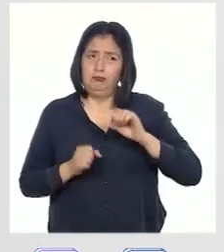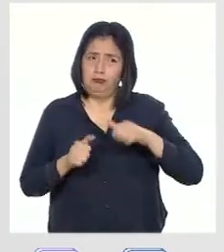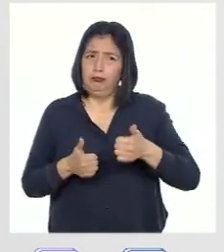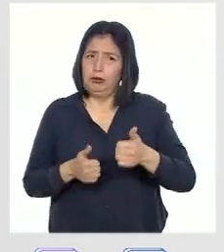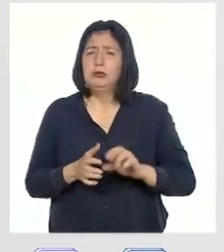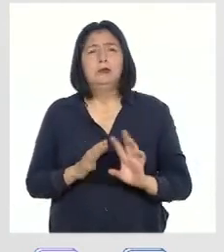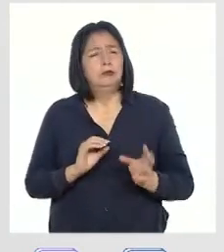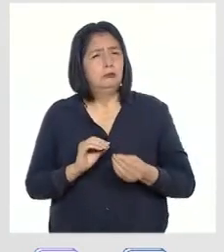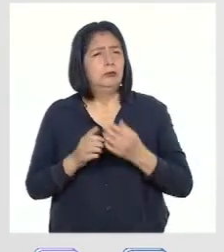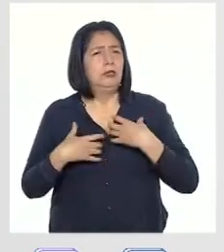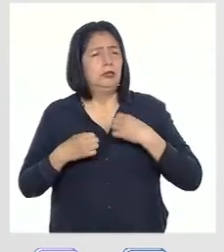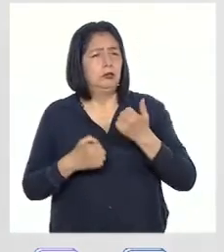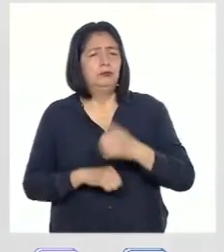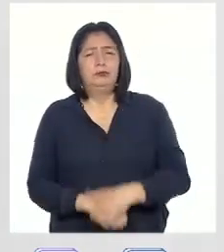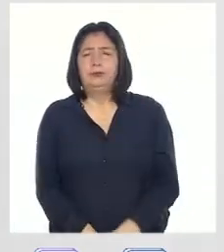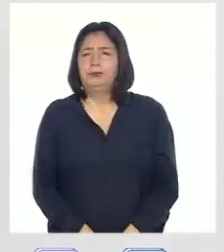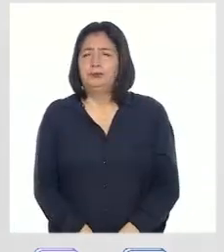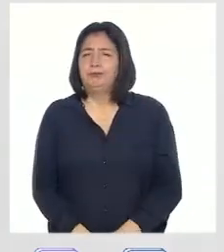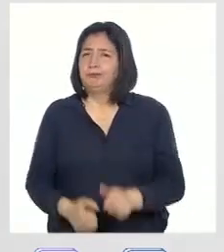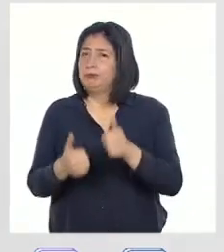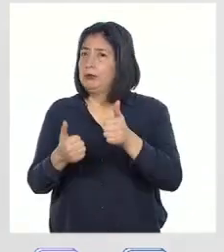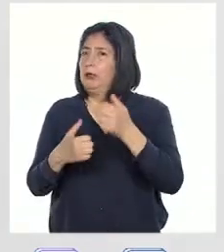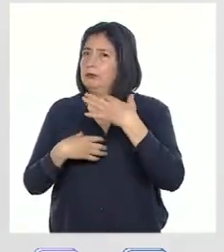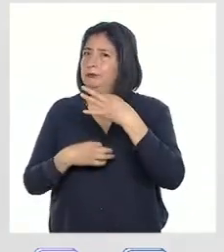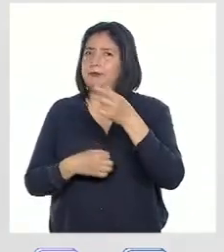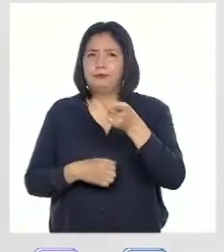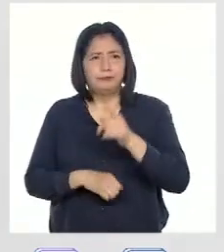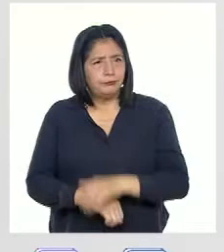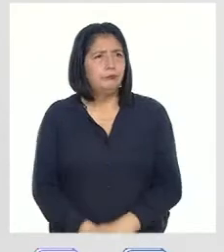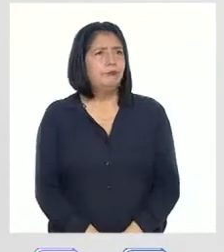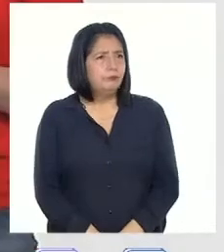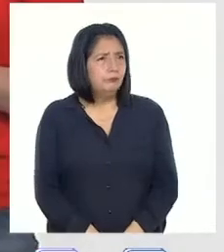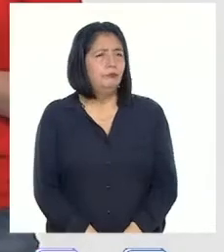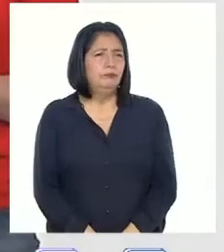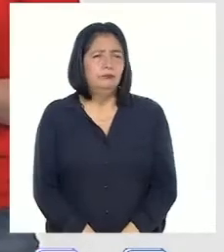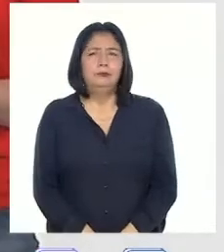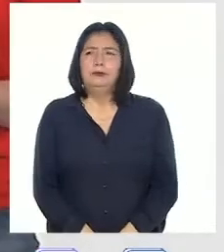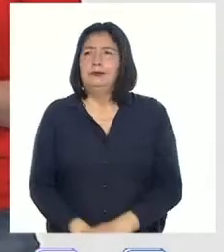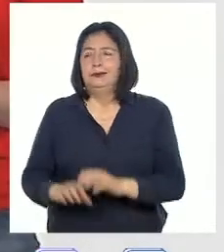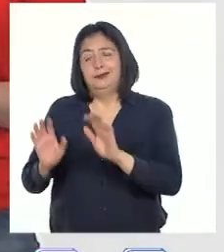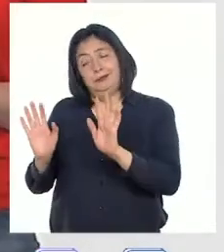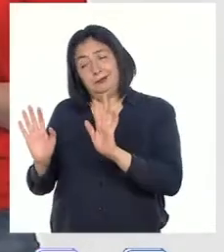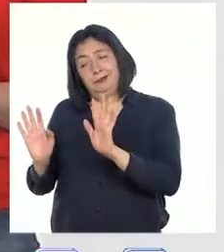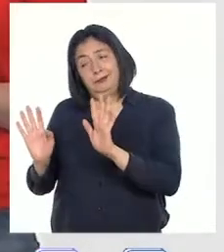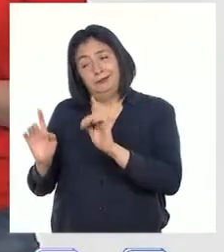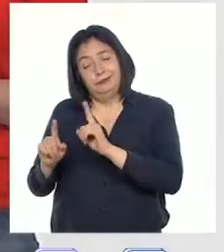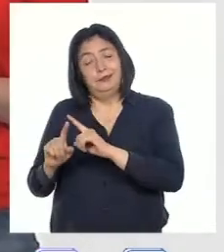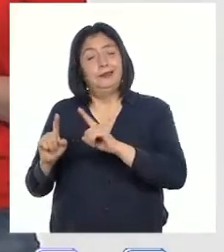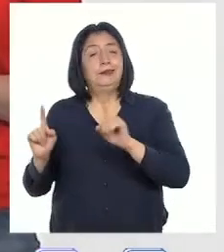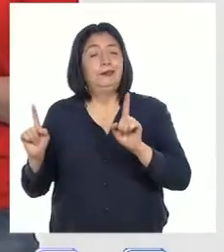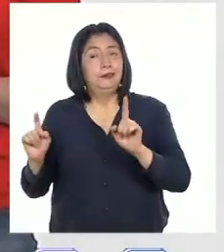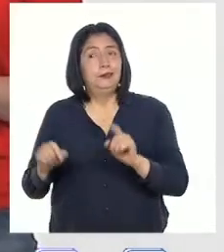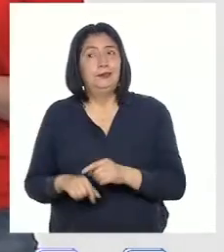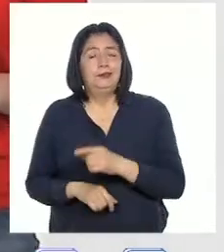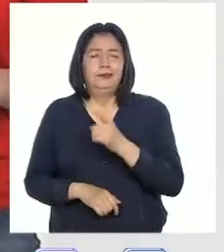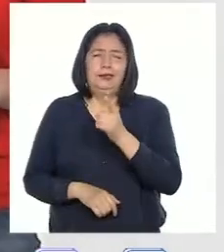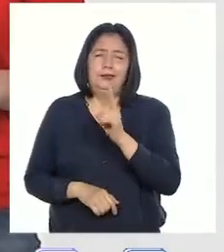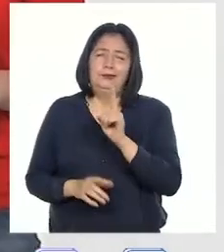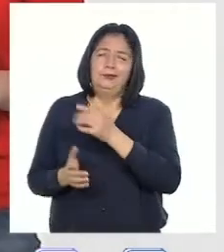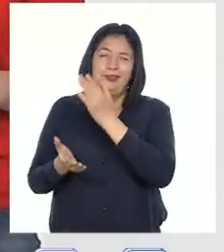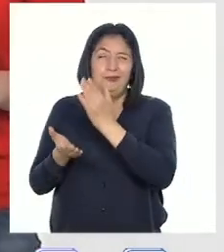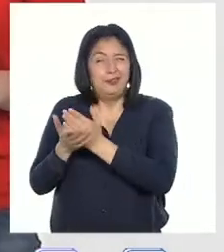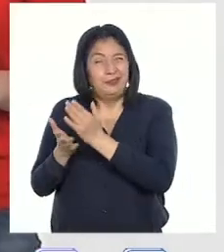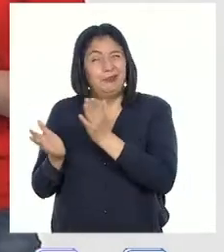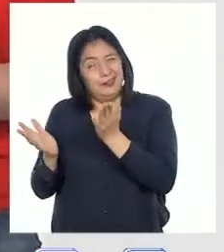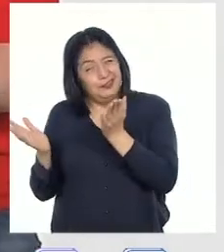beneficios adicionales para la salud. ¡Súper interesante, Patricia! Pero solo hay un